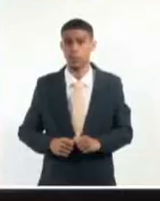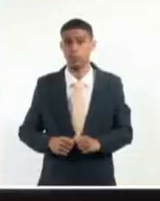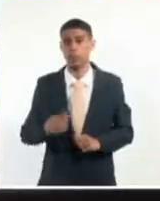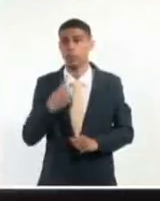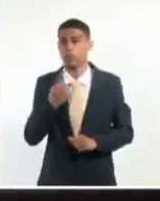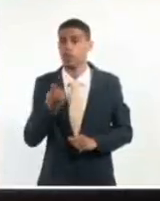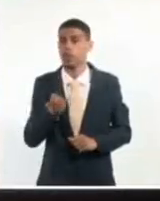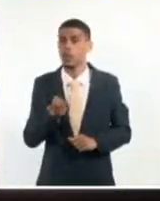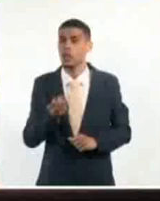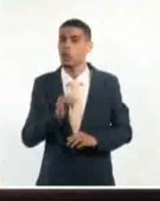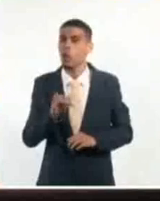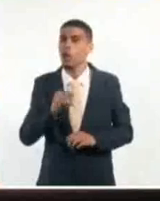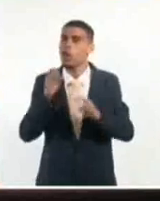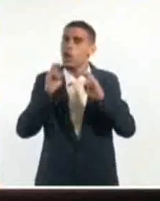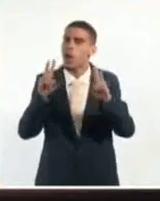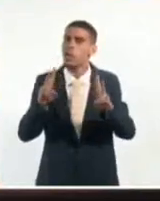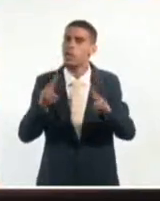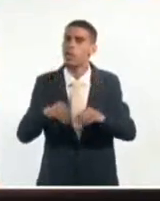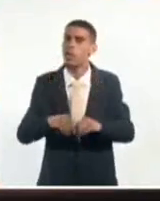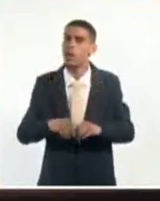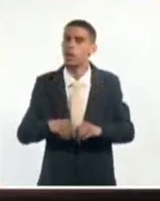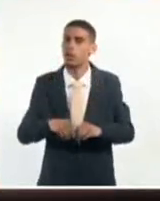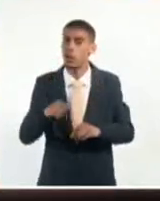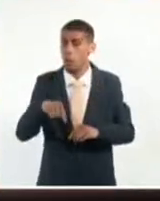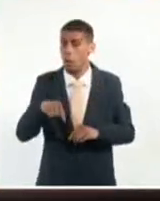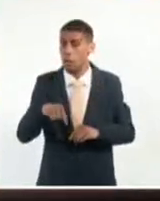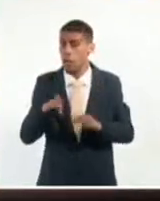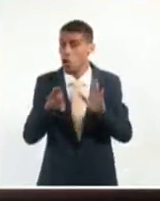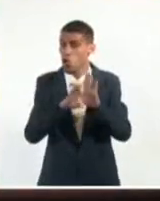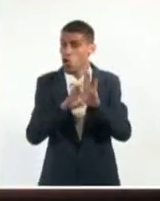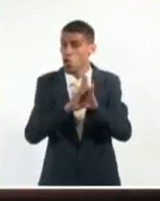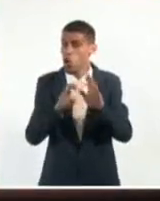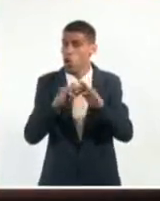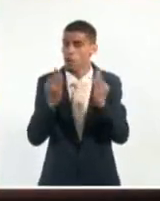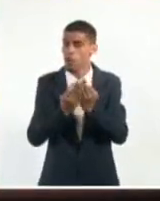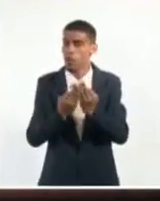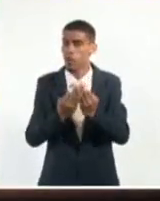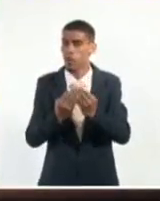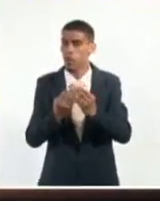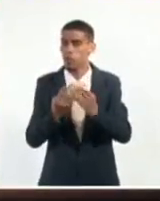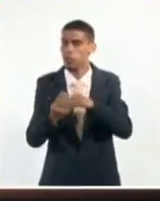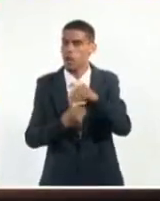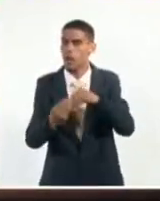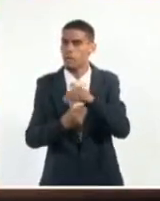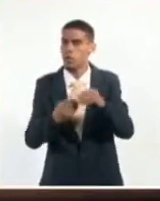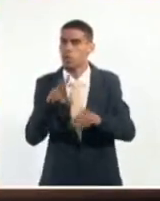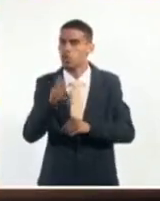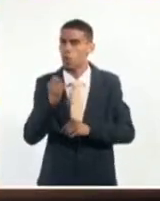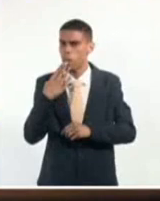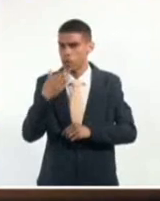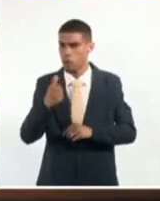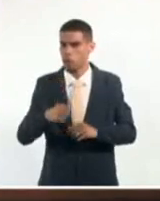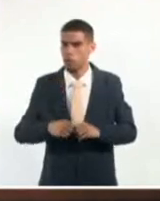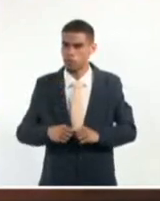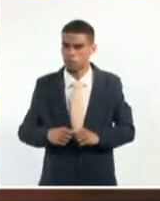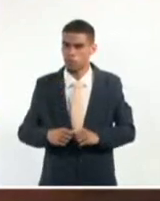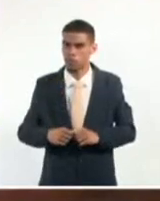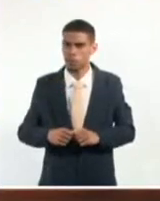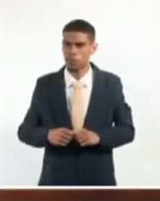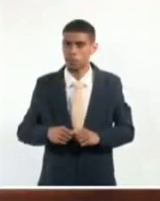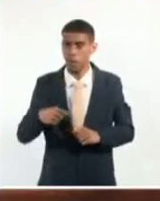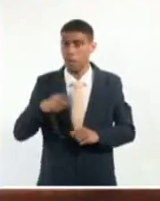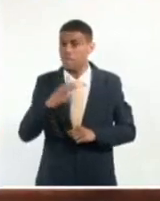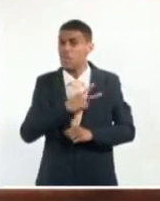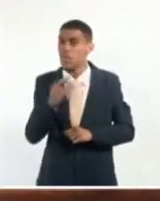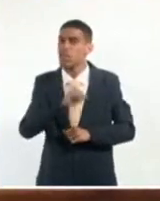quizás no como esta, con tanta satisfacción y con tanto regocijo por esta victoria,